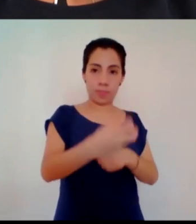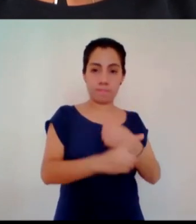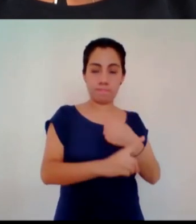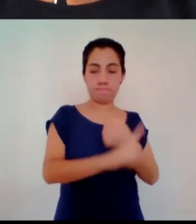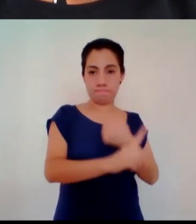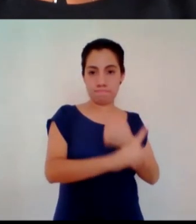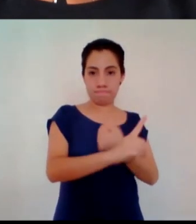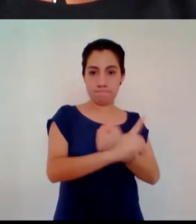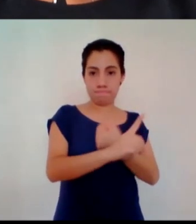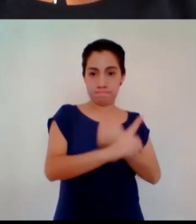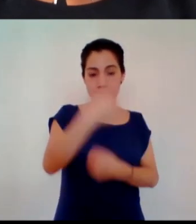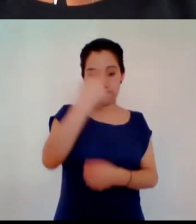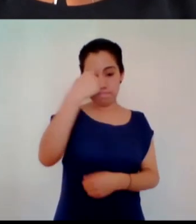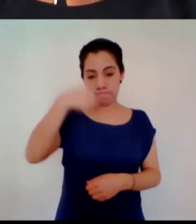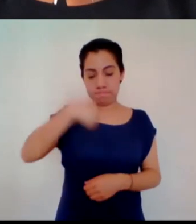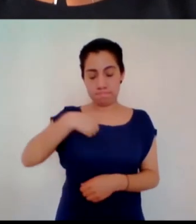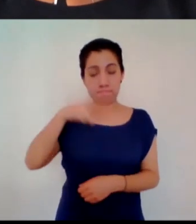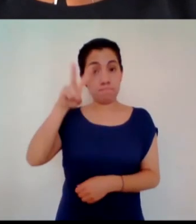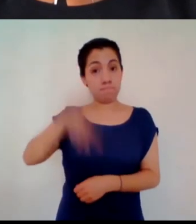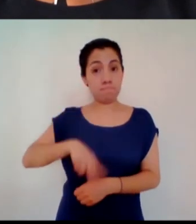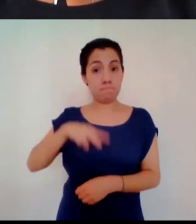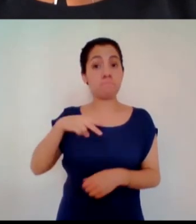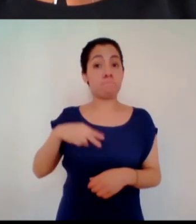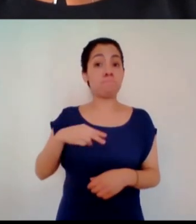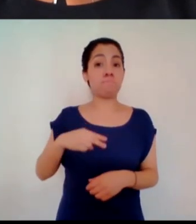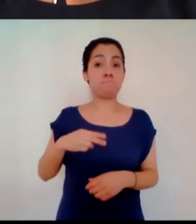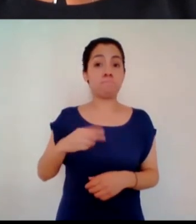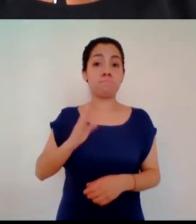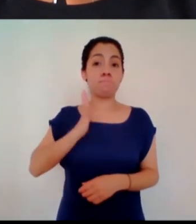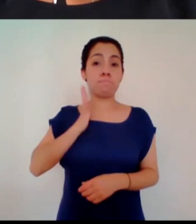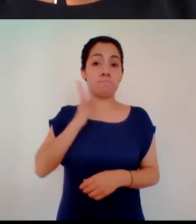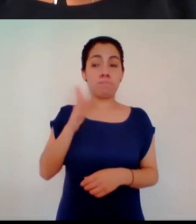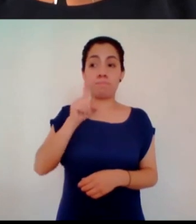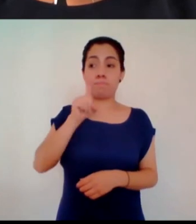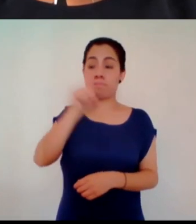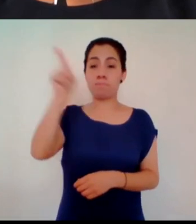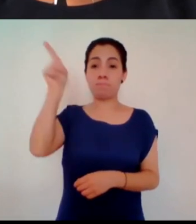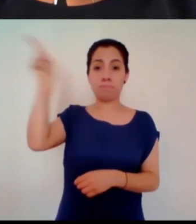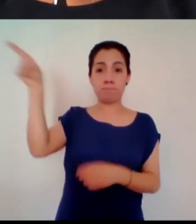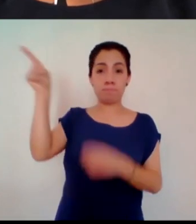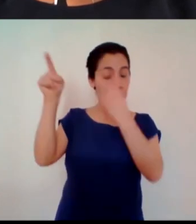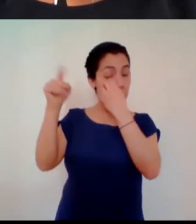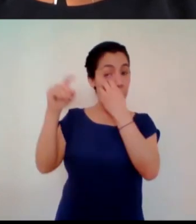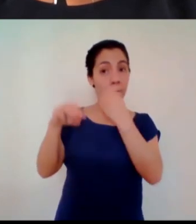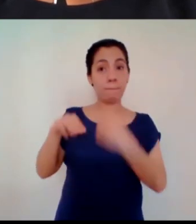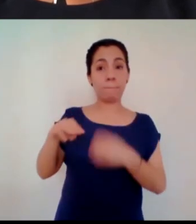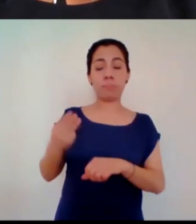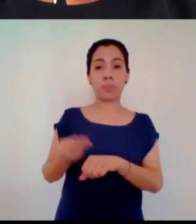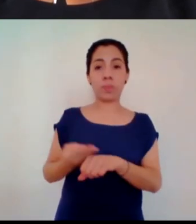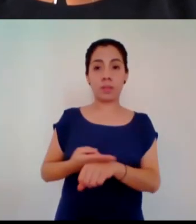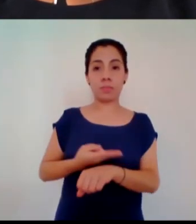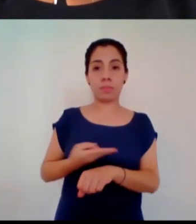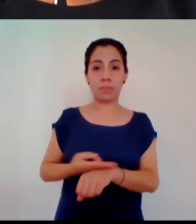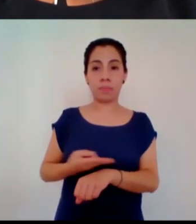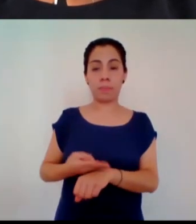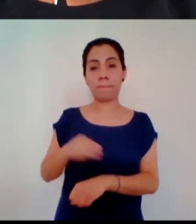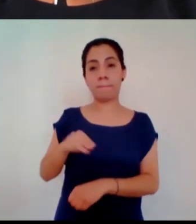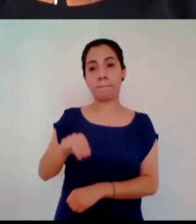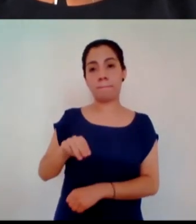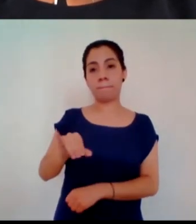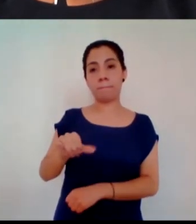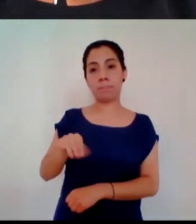esta experiencia. Fue en un condado, en la ciudad de Miami, que tuvimos la oportunidad de acudir a una de estas cortes